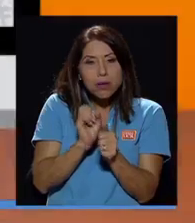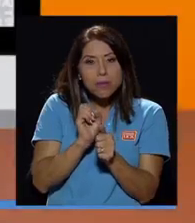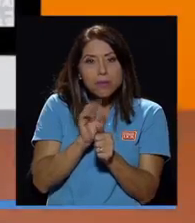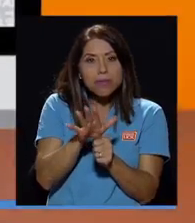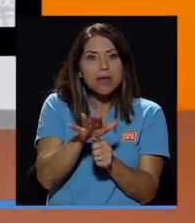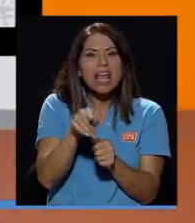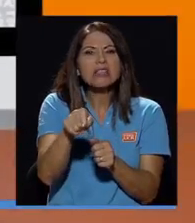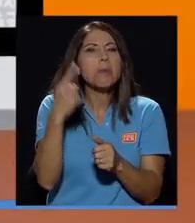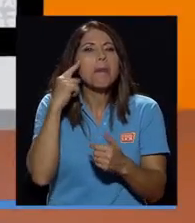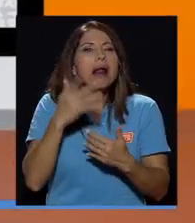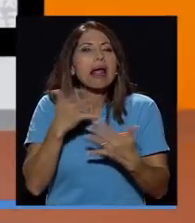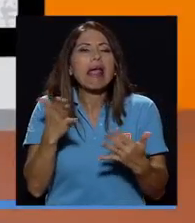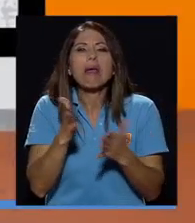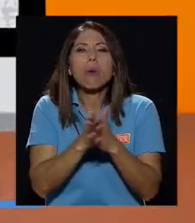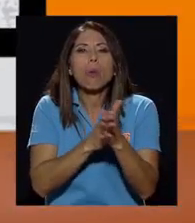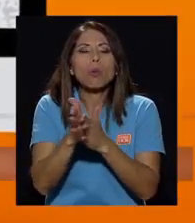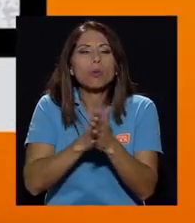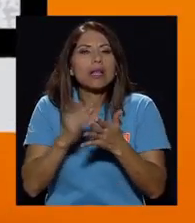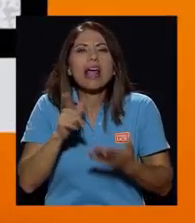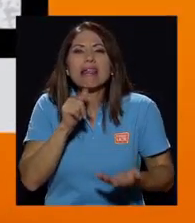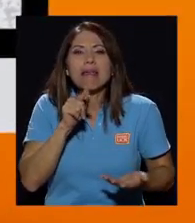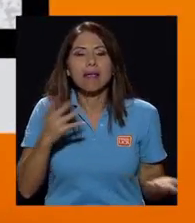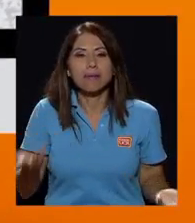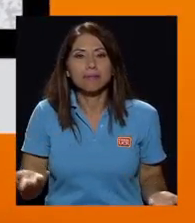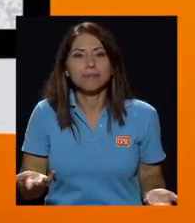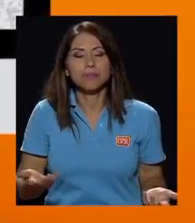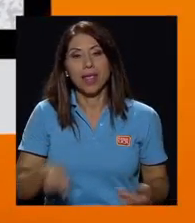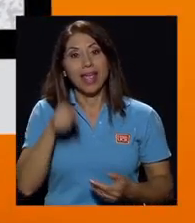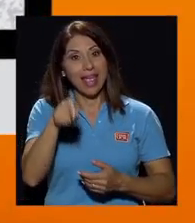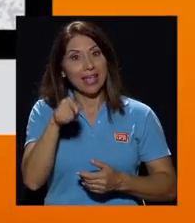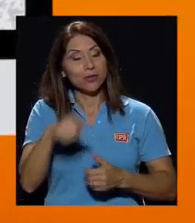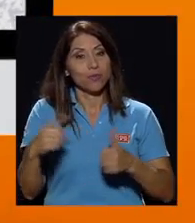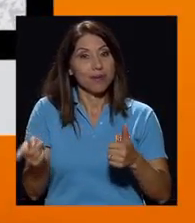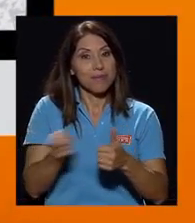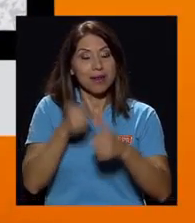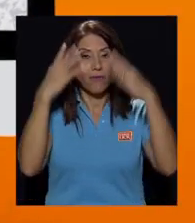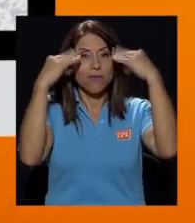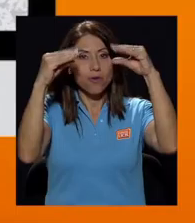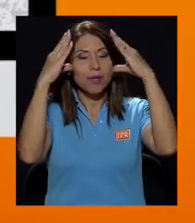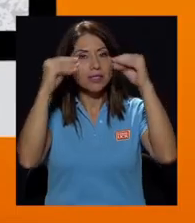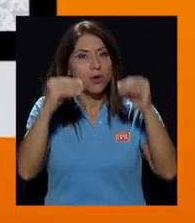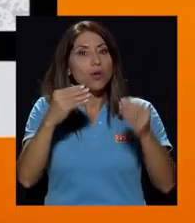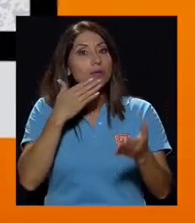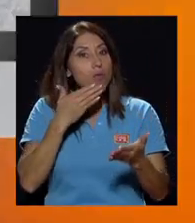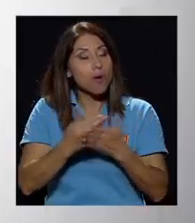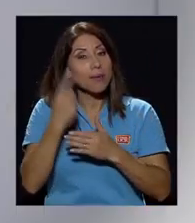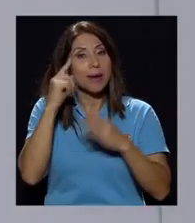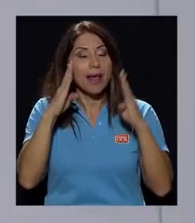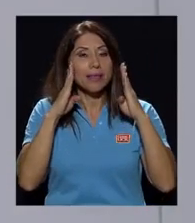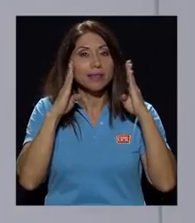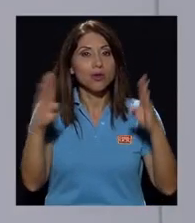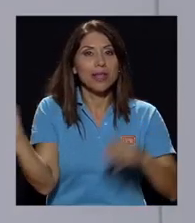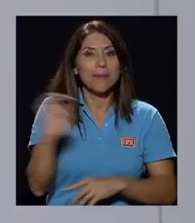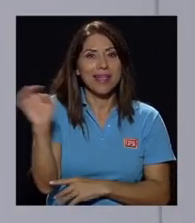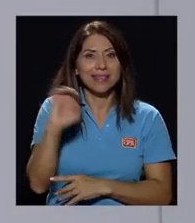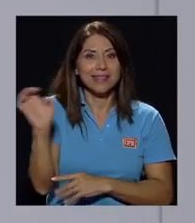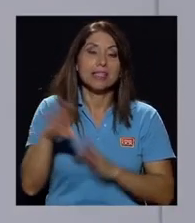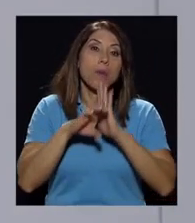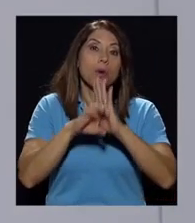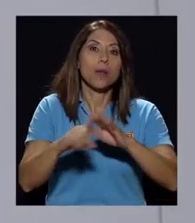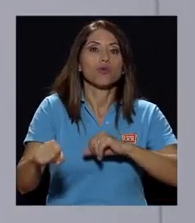quien le es útil esta información bueno es útil en primera instancia para la atención de emergencias y haciendo muy